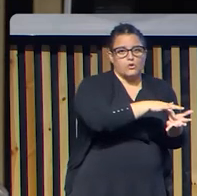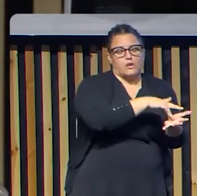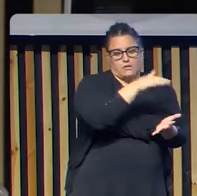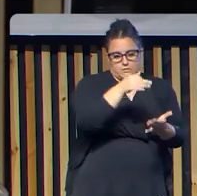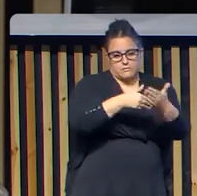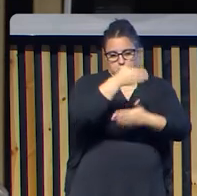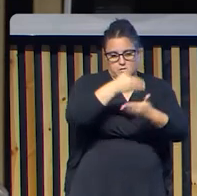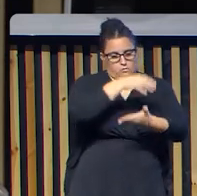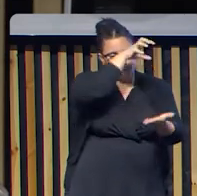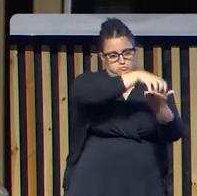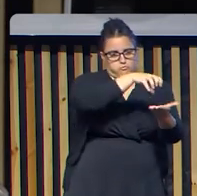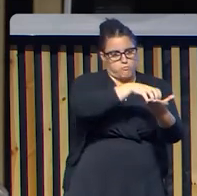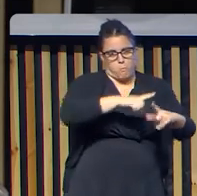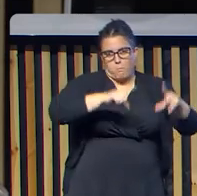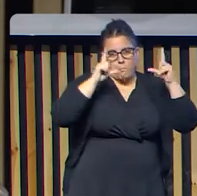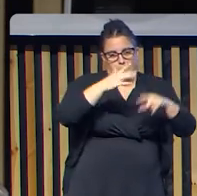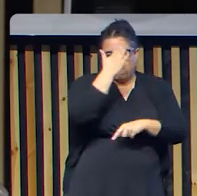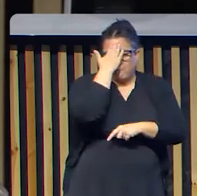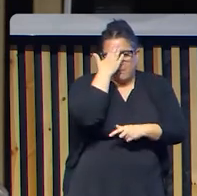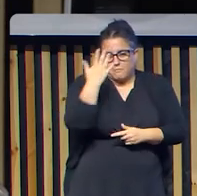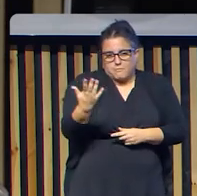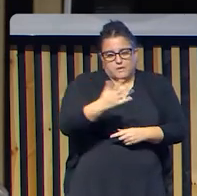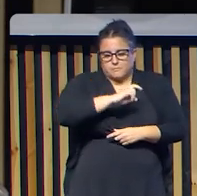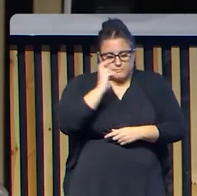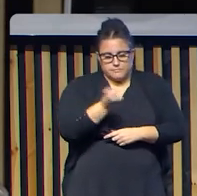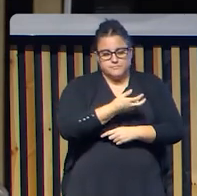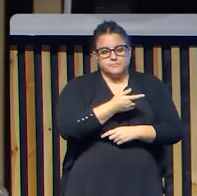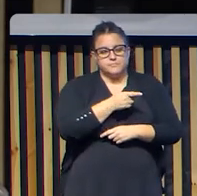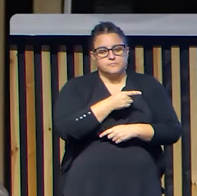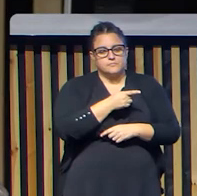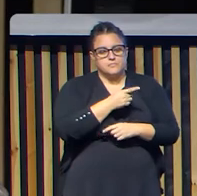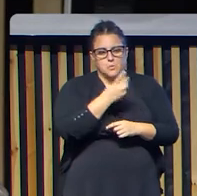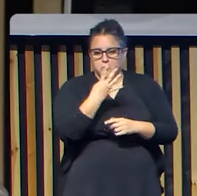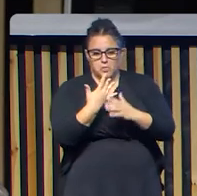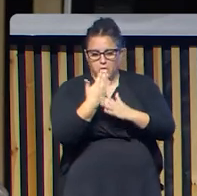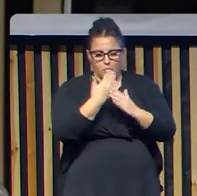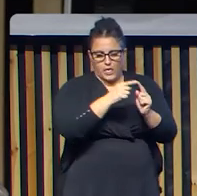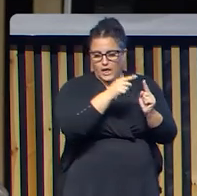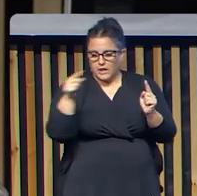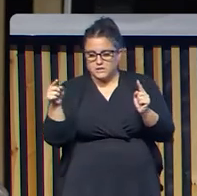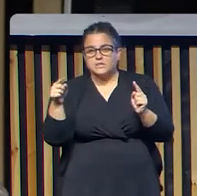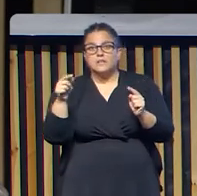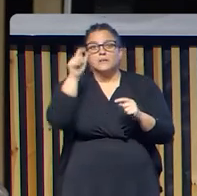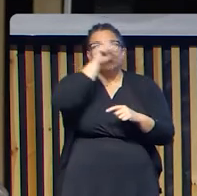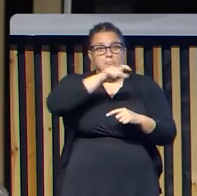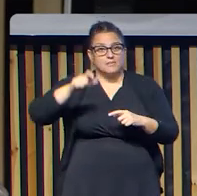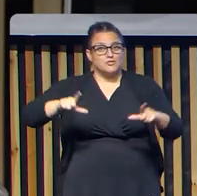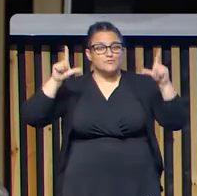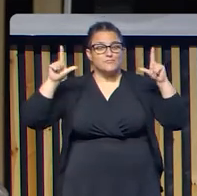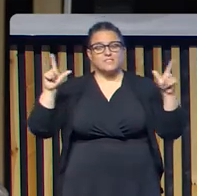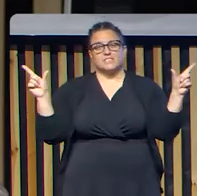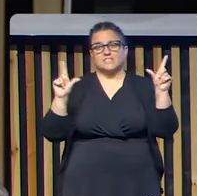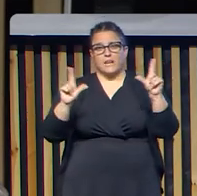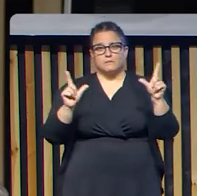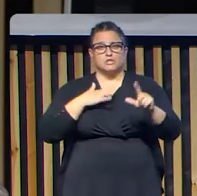en todos las noticieros en todos los medios de comunicación etcétera los locutores de televisión es de